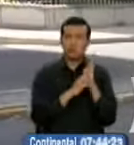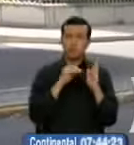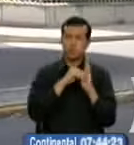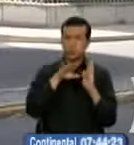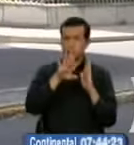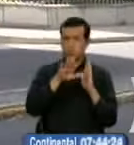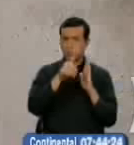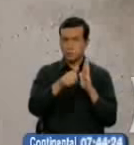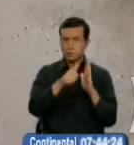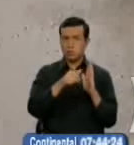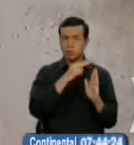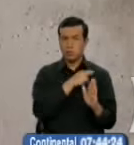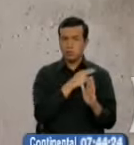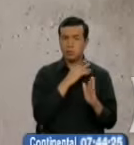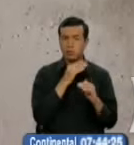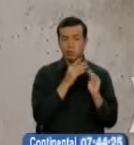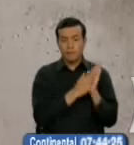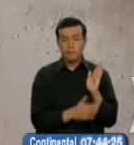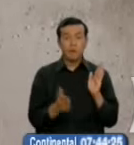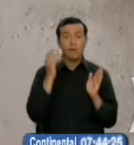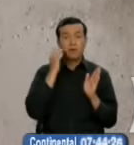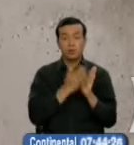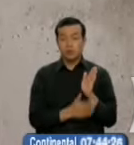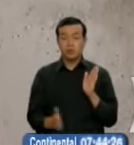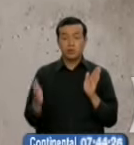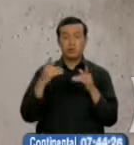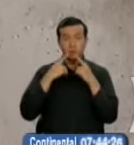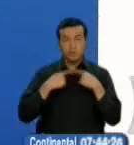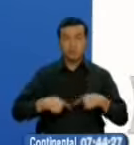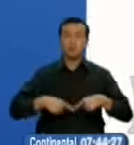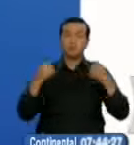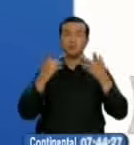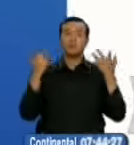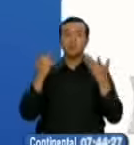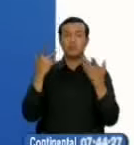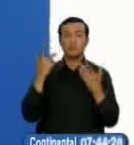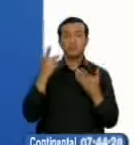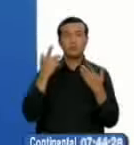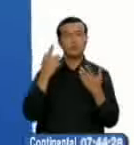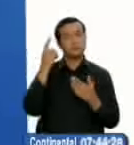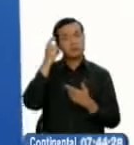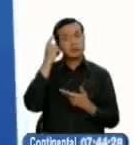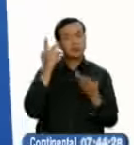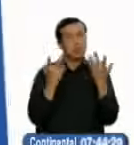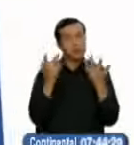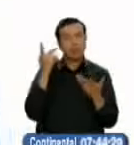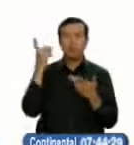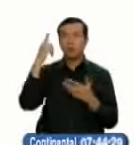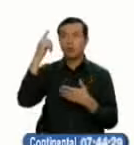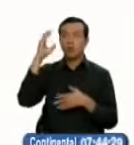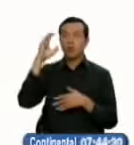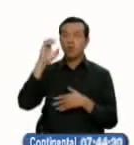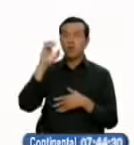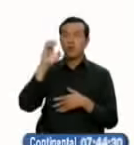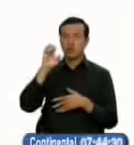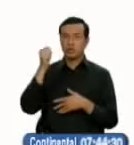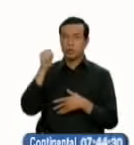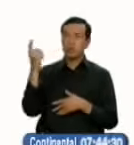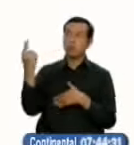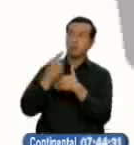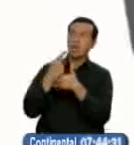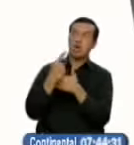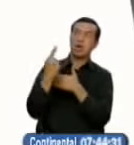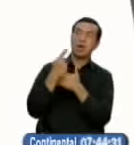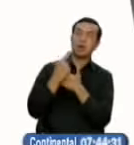propia universidad. Pero ya con el plazo vencido, la Andina emitió un boletín de prensa, en el cual, aduciendo una supuesta imposición por parte del Consejo de Educación Superior CES,